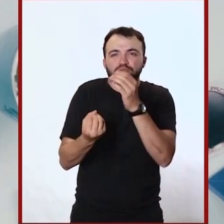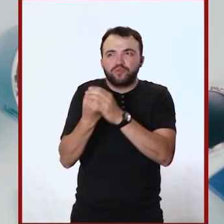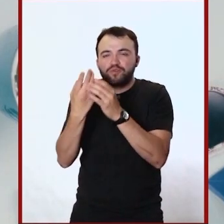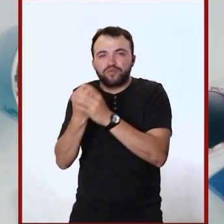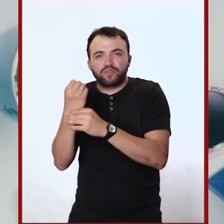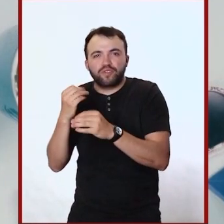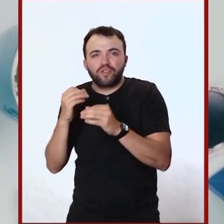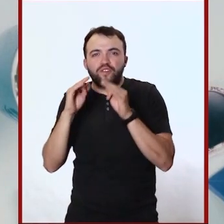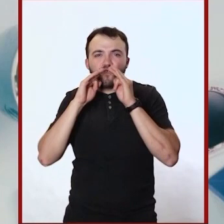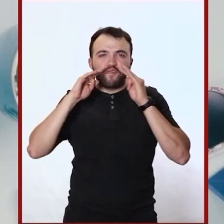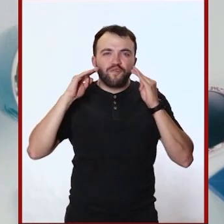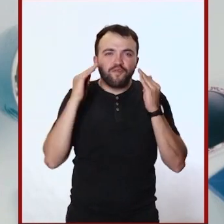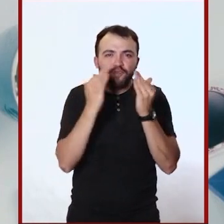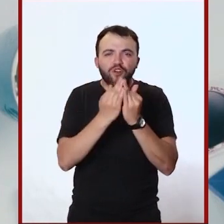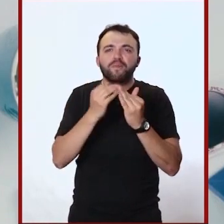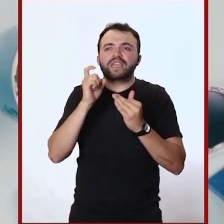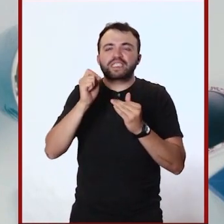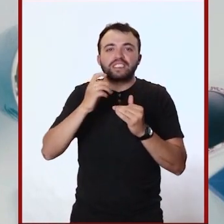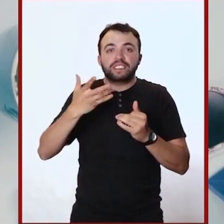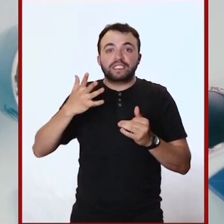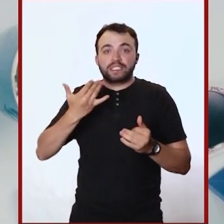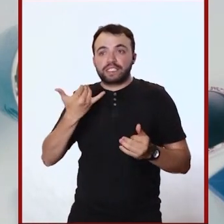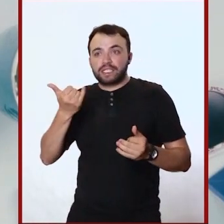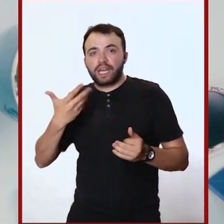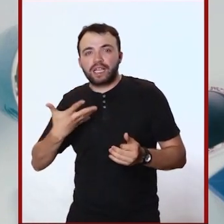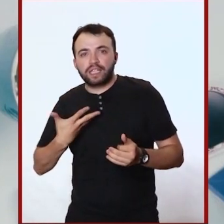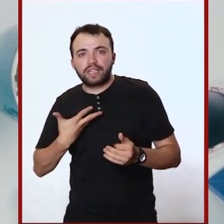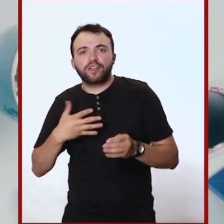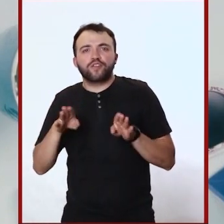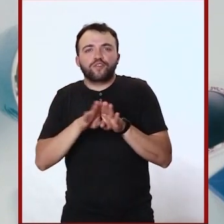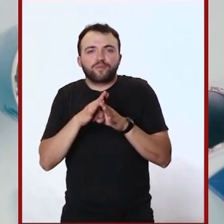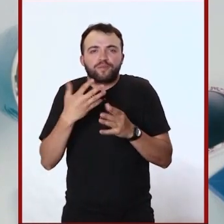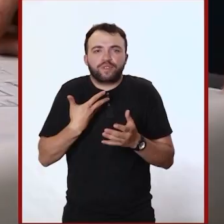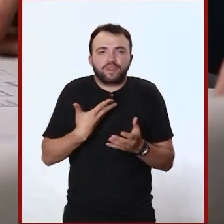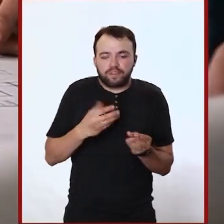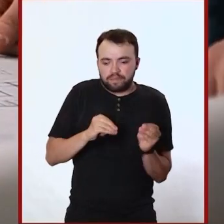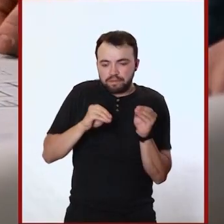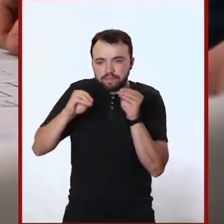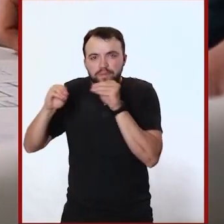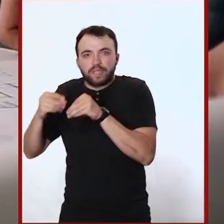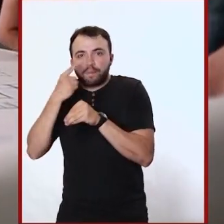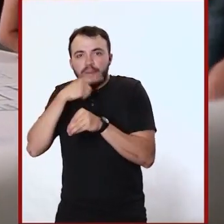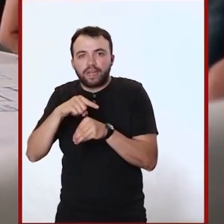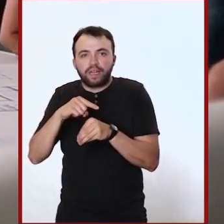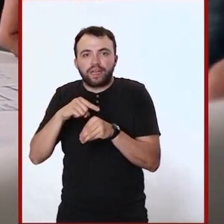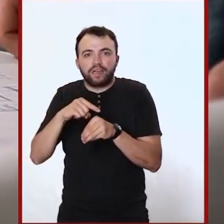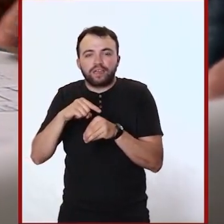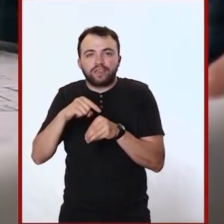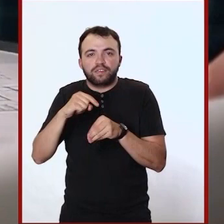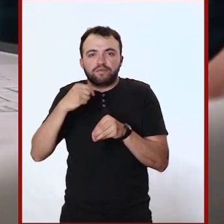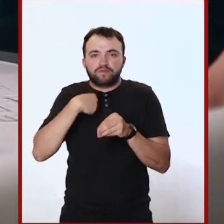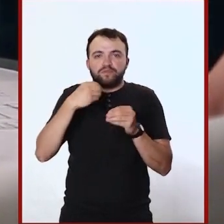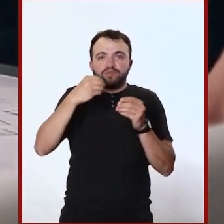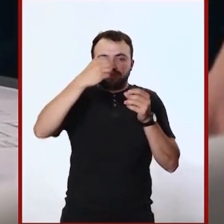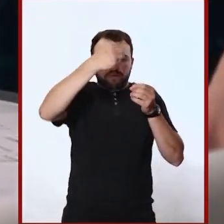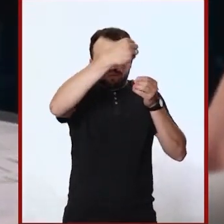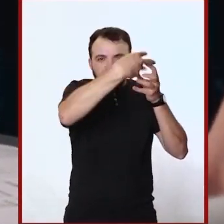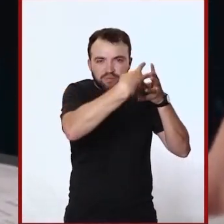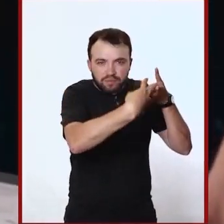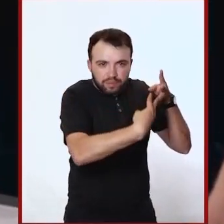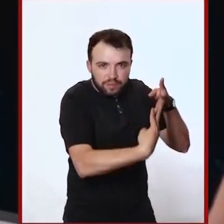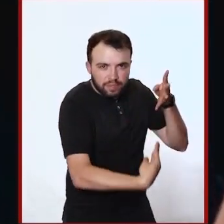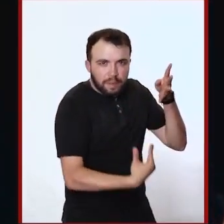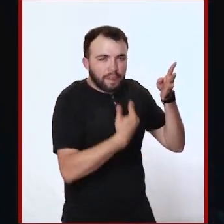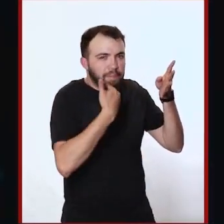los mecanismos y las herramientas que ya existen para poder llevar una administración de manera adecuada? Justo, una de las primeras preguntas que